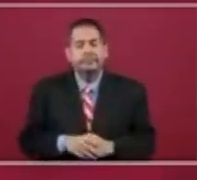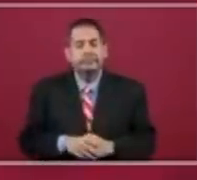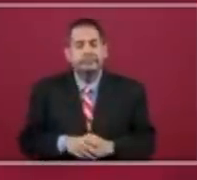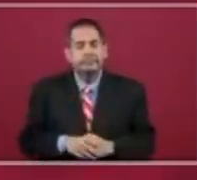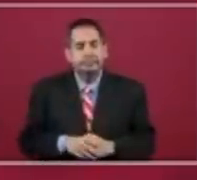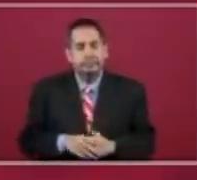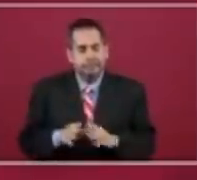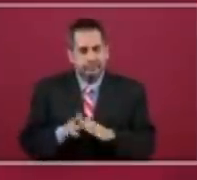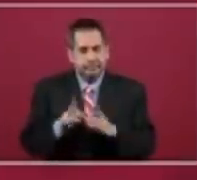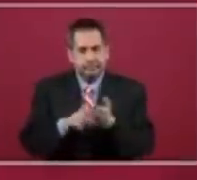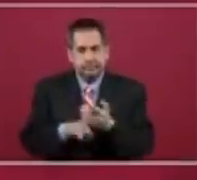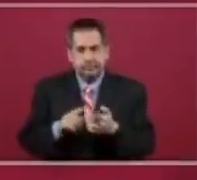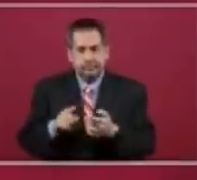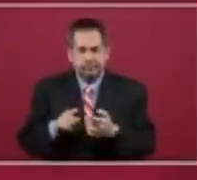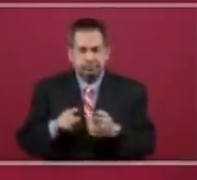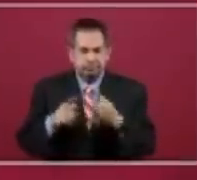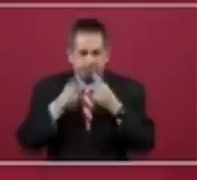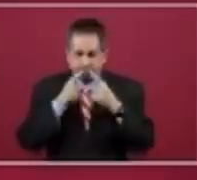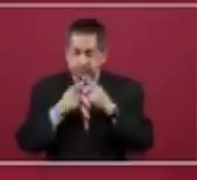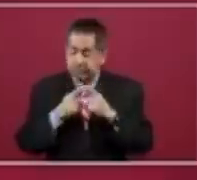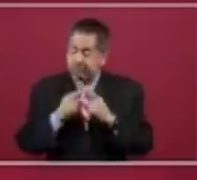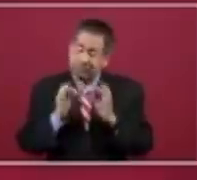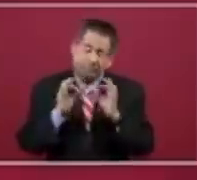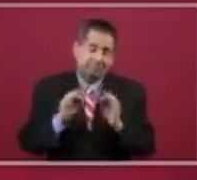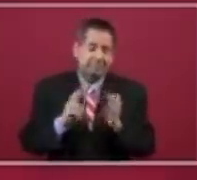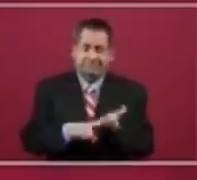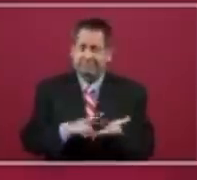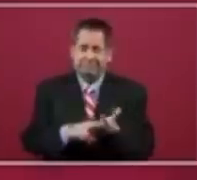fue decisiva la participación